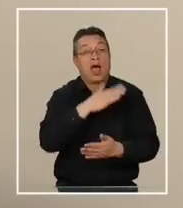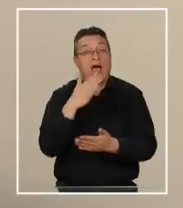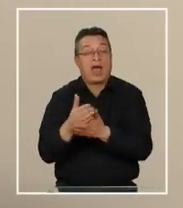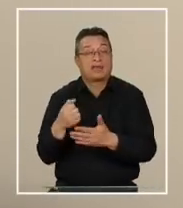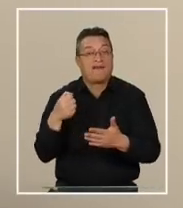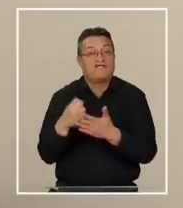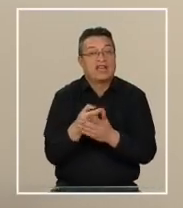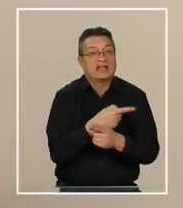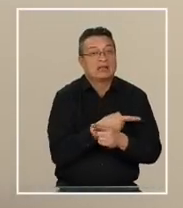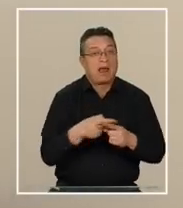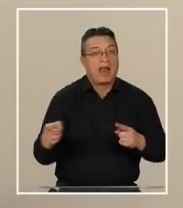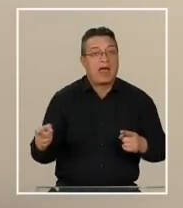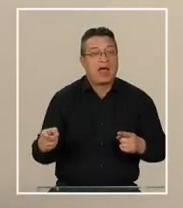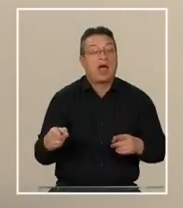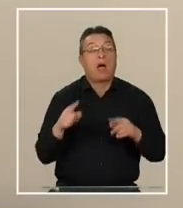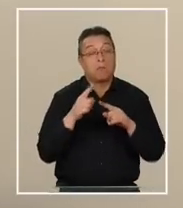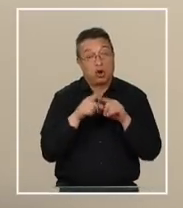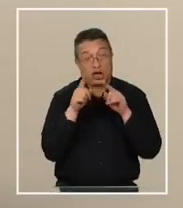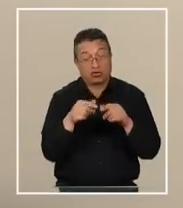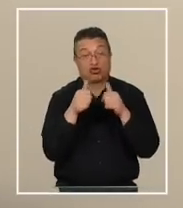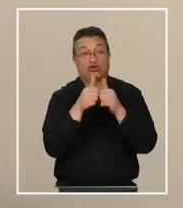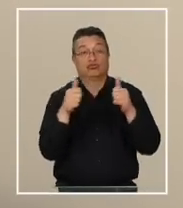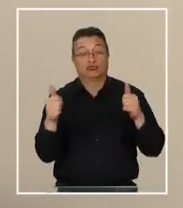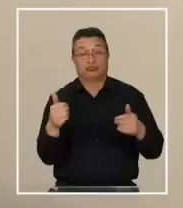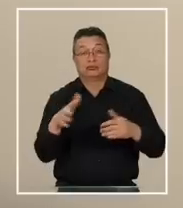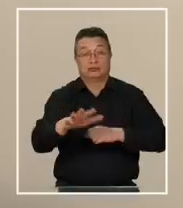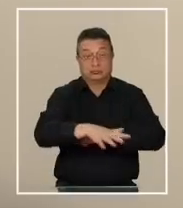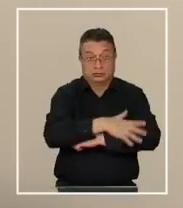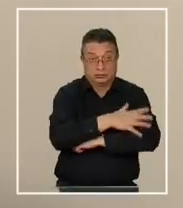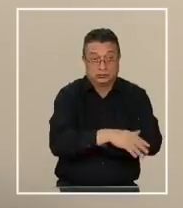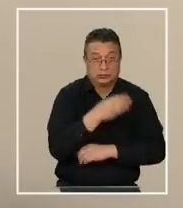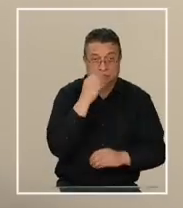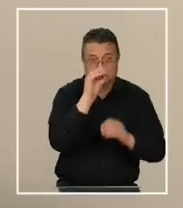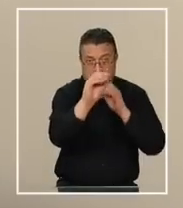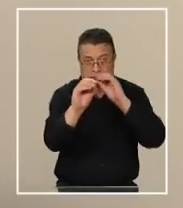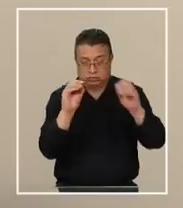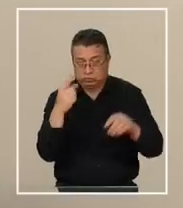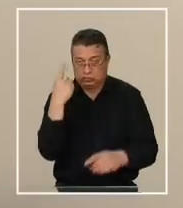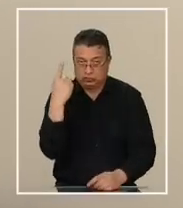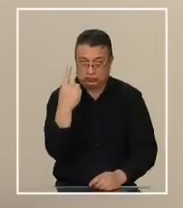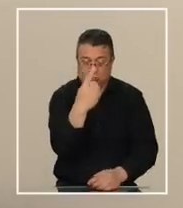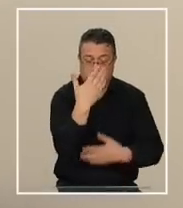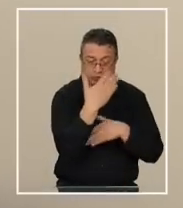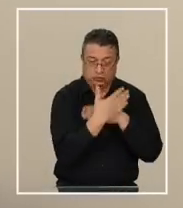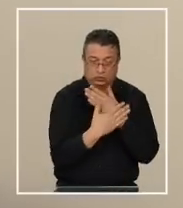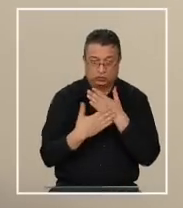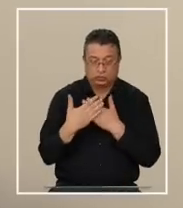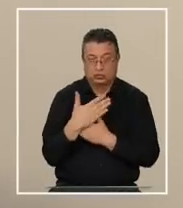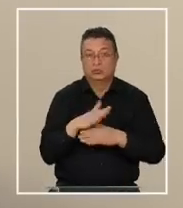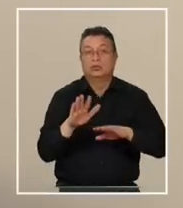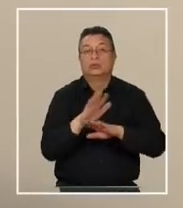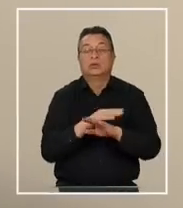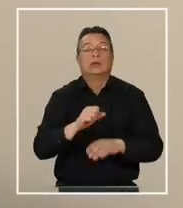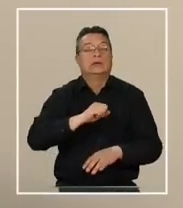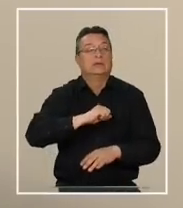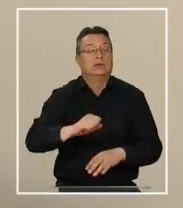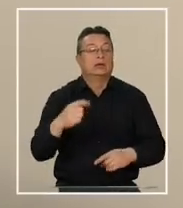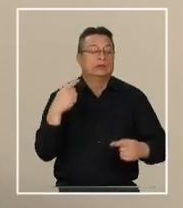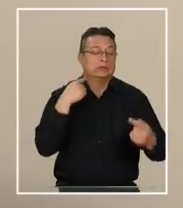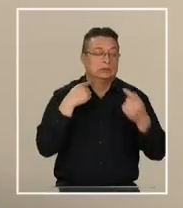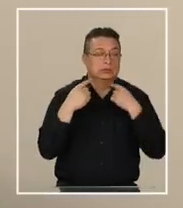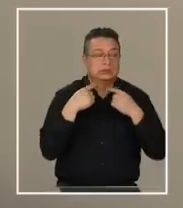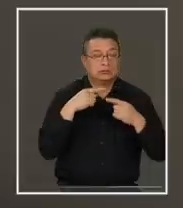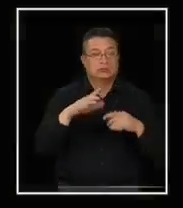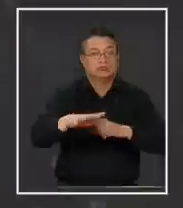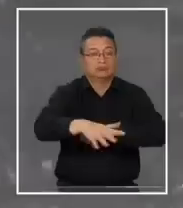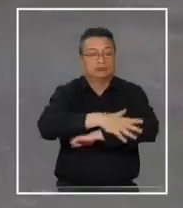semana. Es por esto que la autoridad marítima hace un llamado al autocuidado y la precaución para evitar desastres y accidentes en